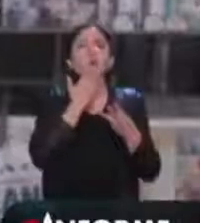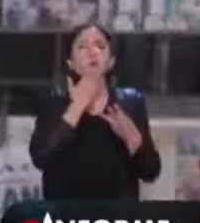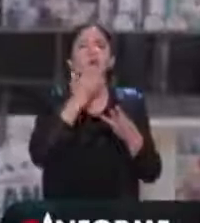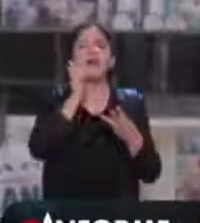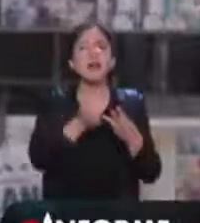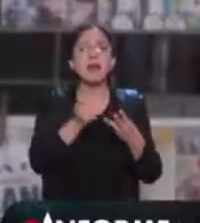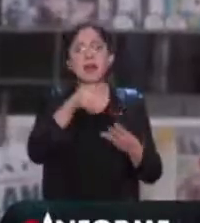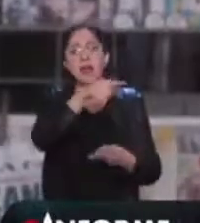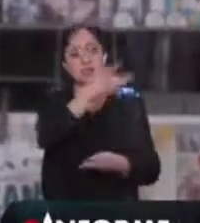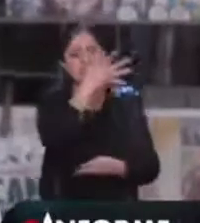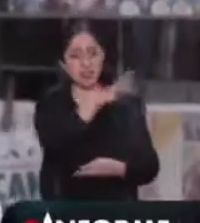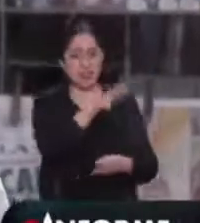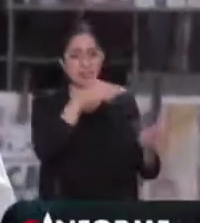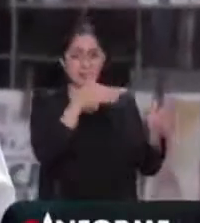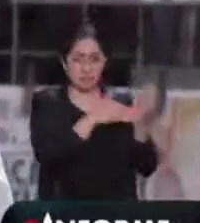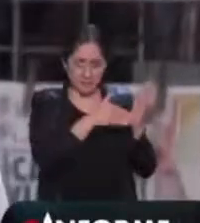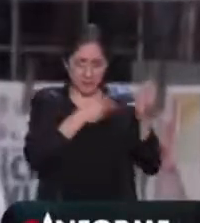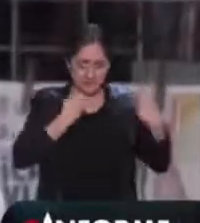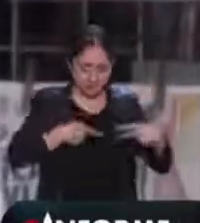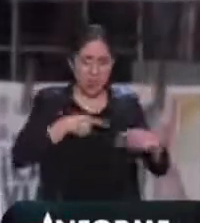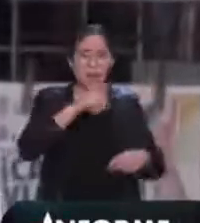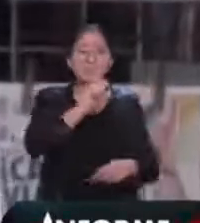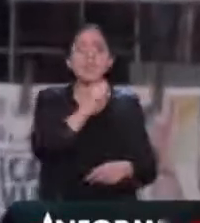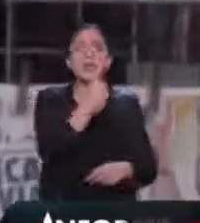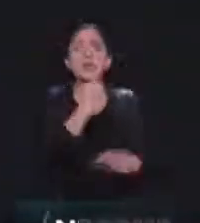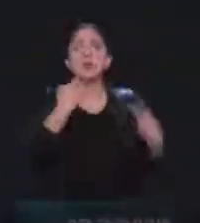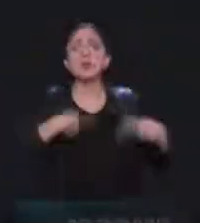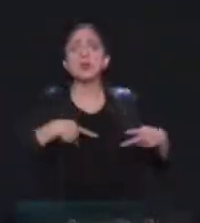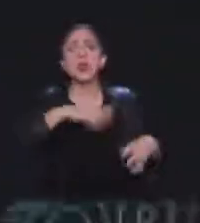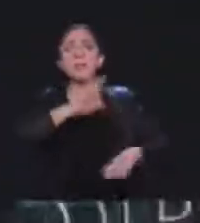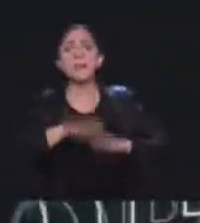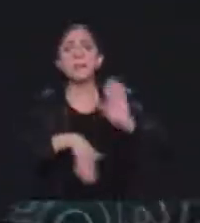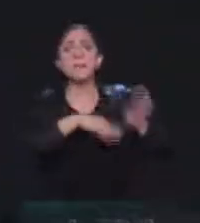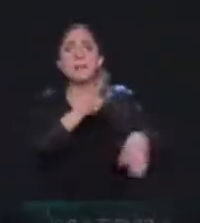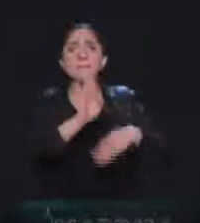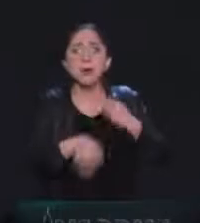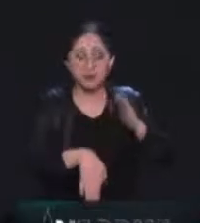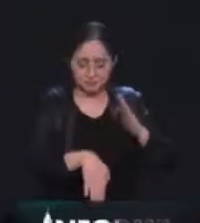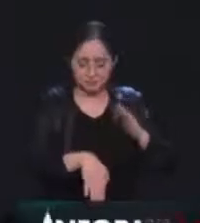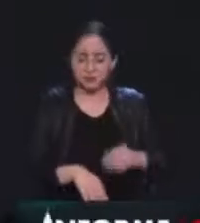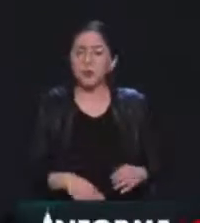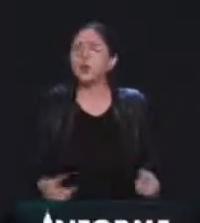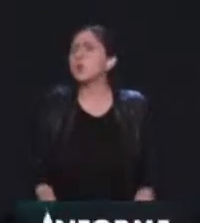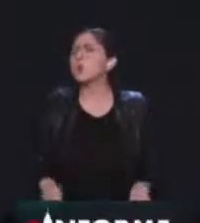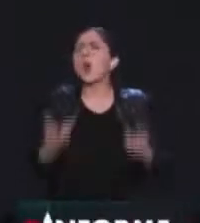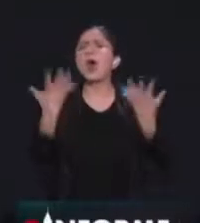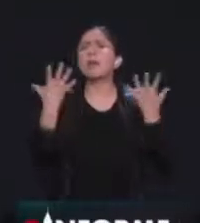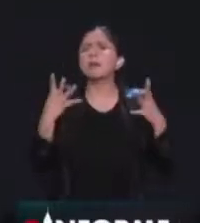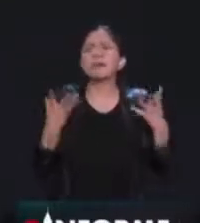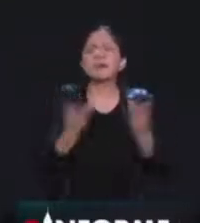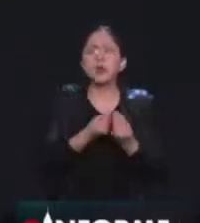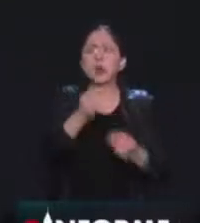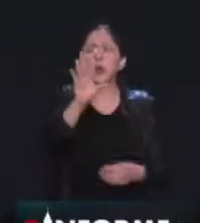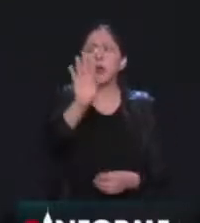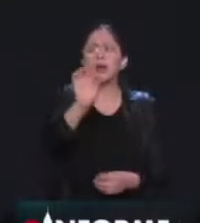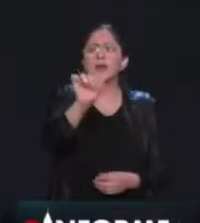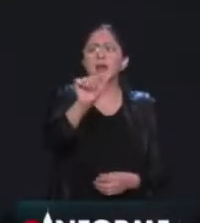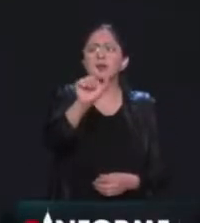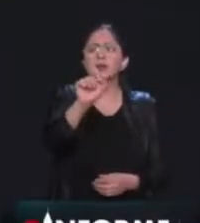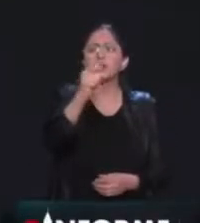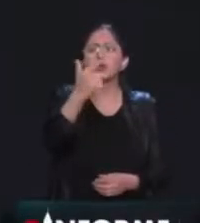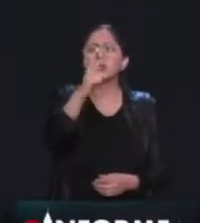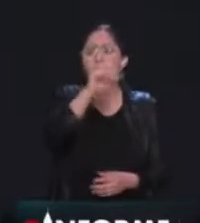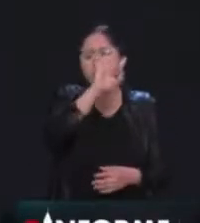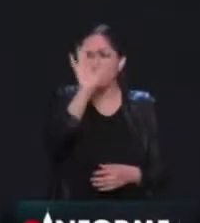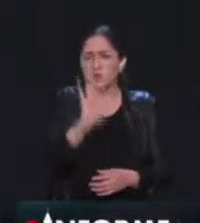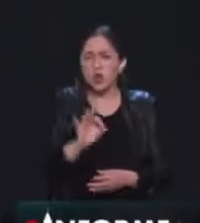decesos por cada 10.000 habitantes. La mayor cantidad de defunciones registradas, un 46.7%, se dieron